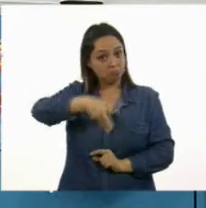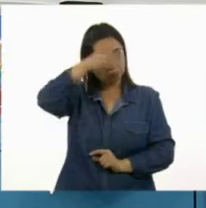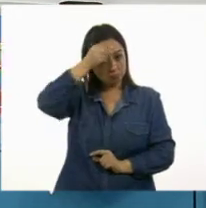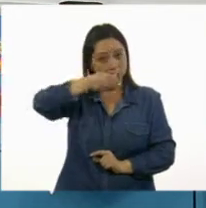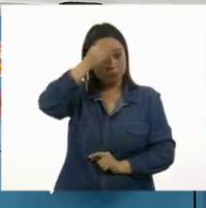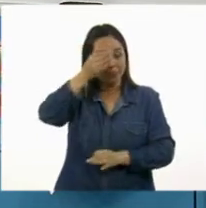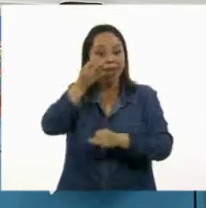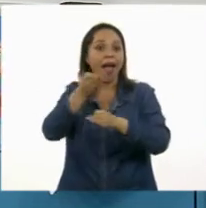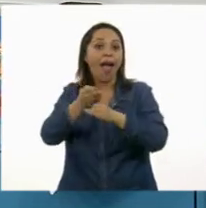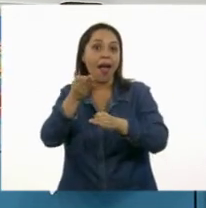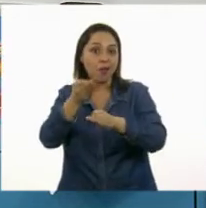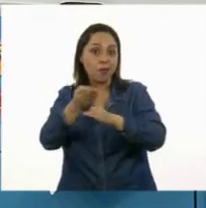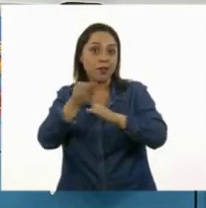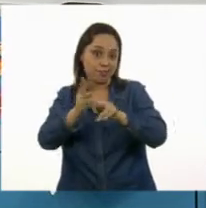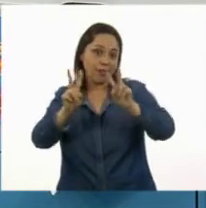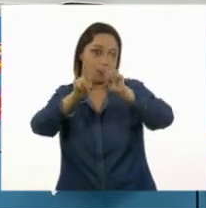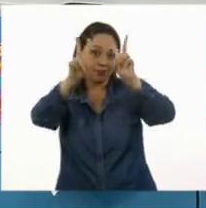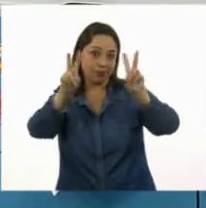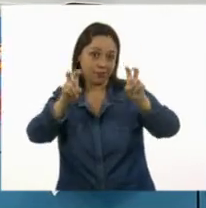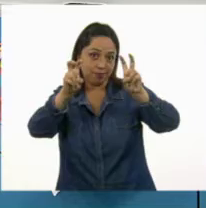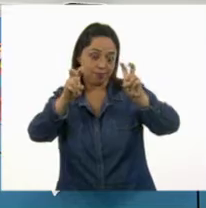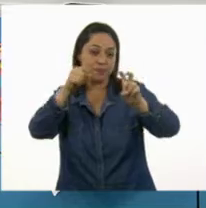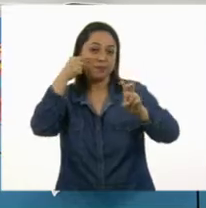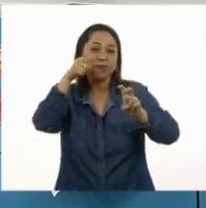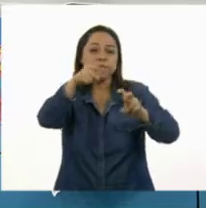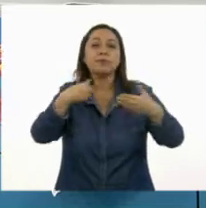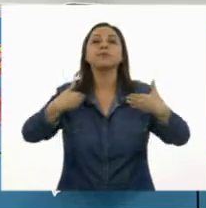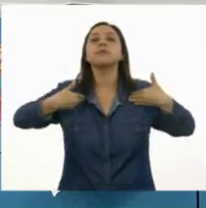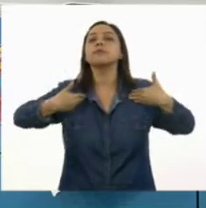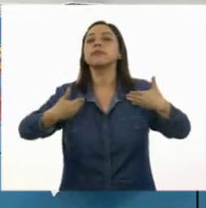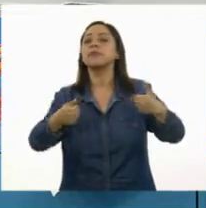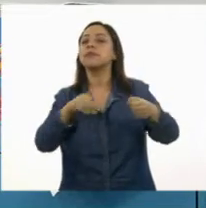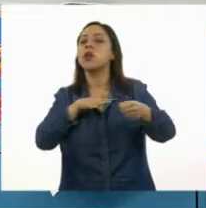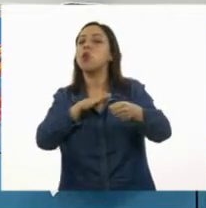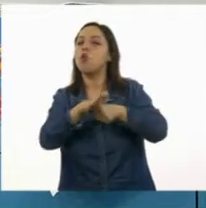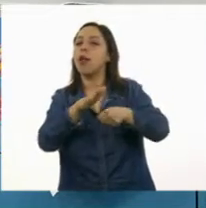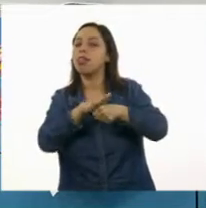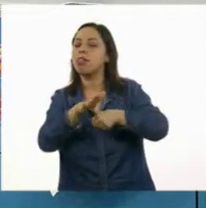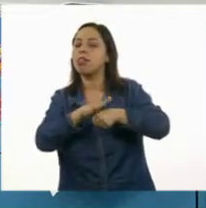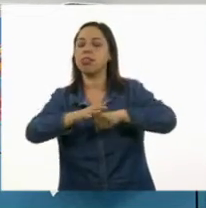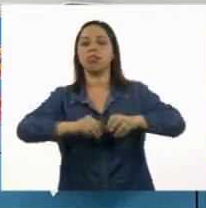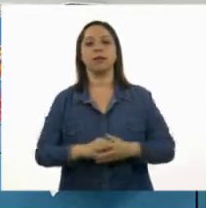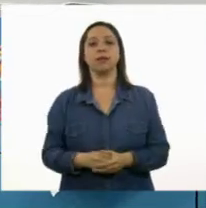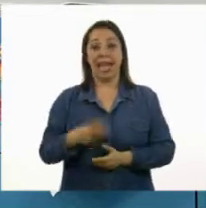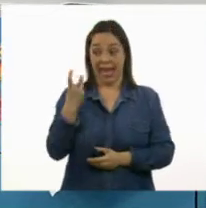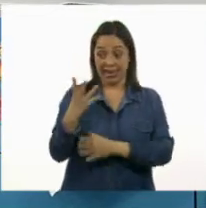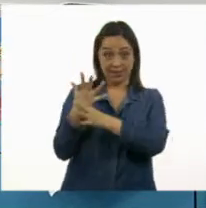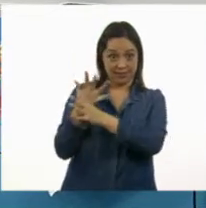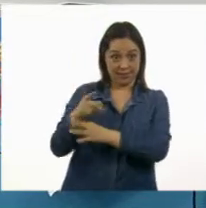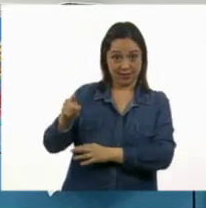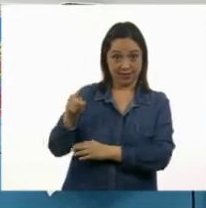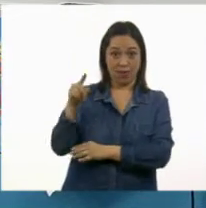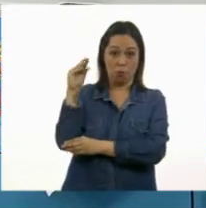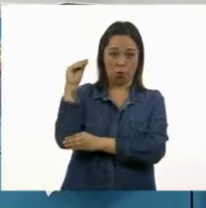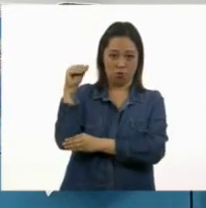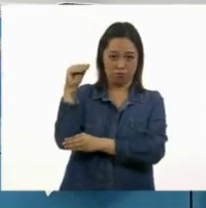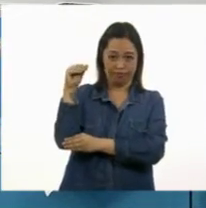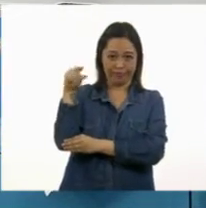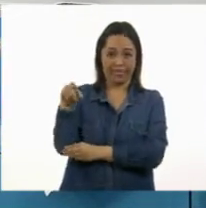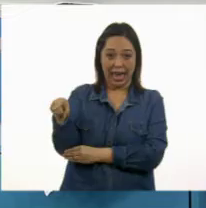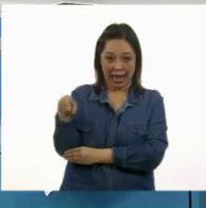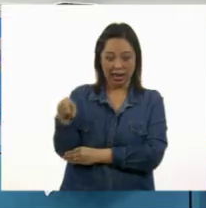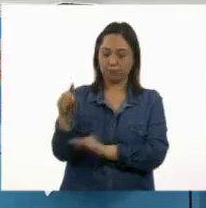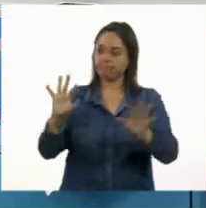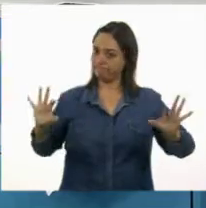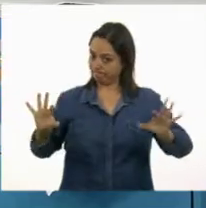en este momento. Miren, para comprender mejor el tema que hoy estamos abordando, este comentario que hizo Ton entra perfecto.